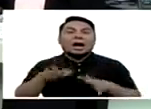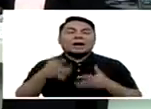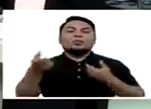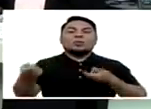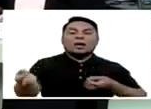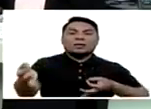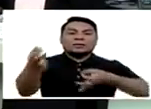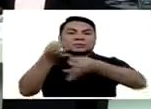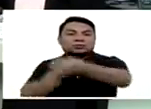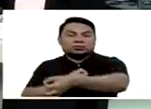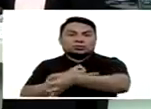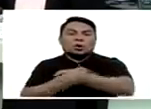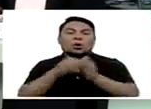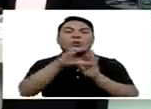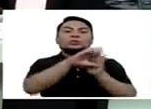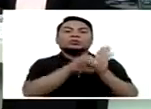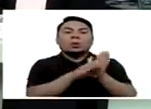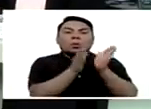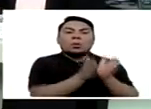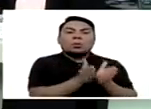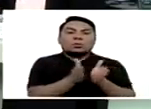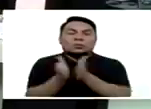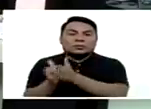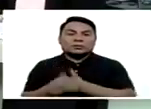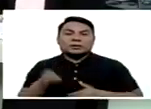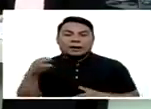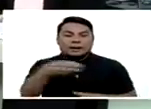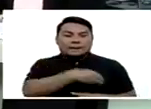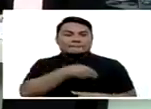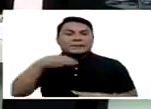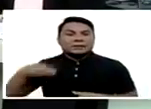ordenada con ministros y colaboradores. Así que